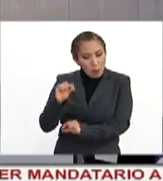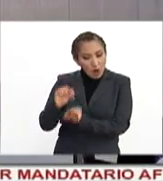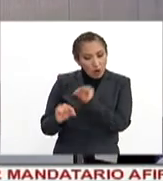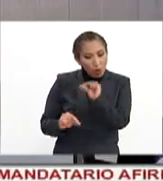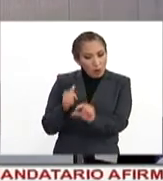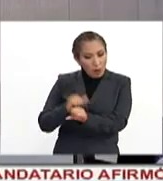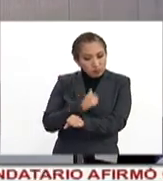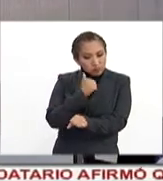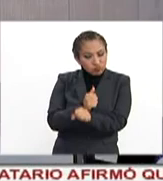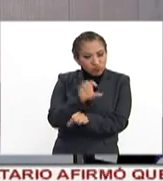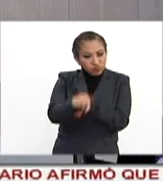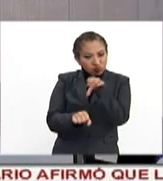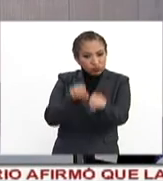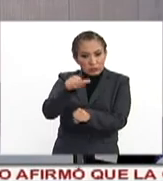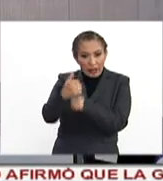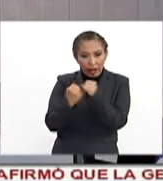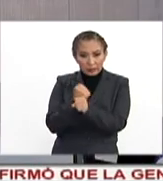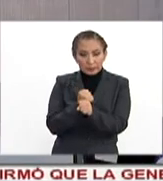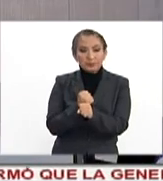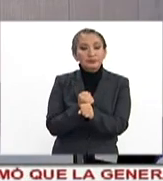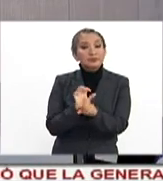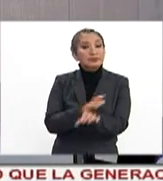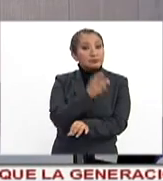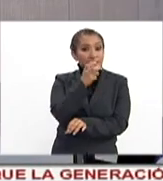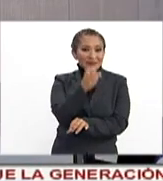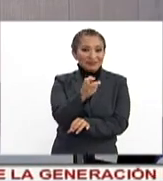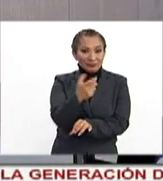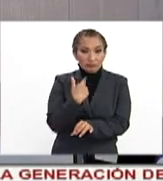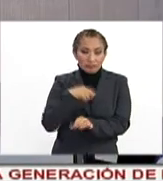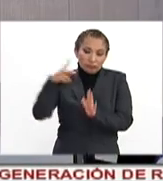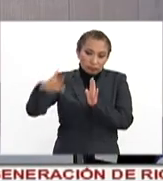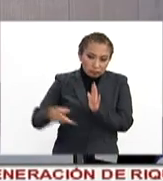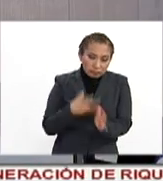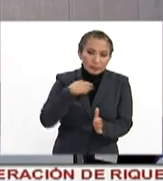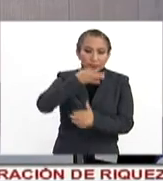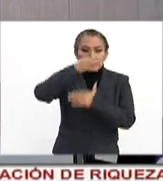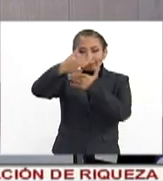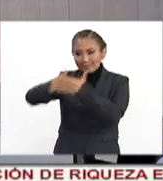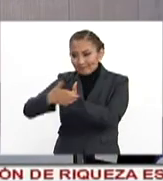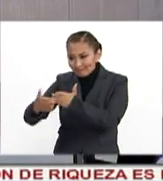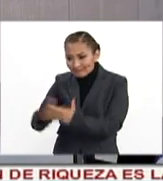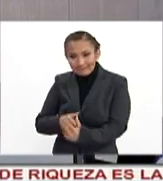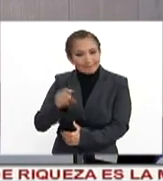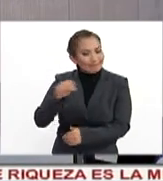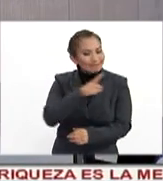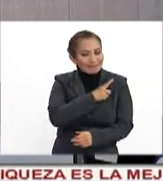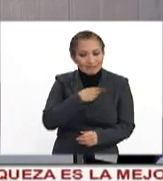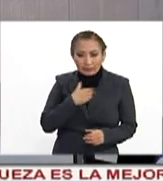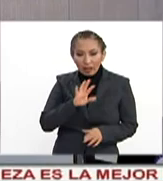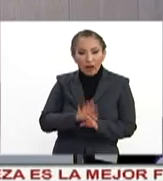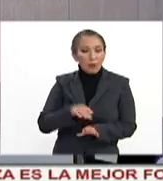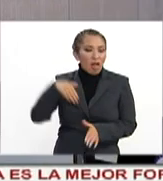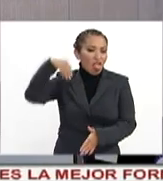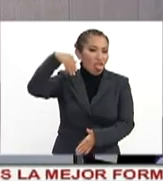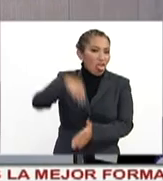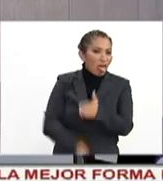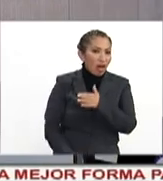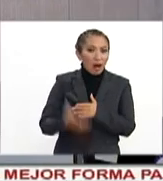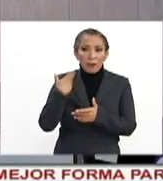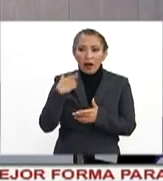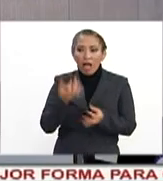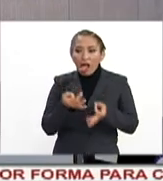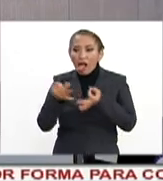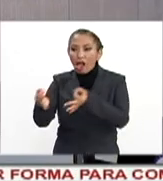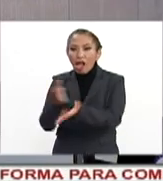consolidando y alcanzando en los últimos años. Por eso, mi reiterado llamado a no dejarnos caer en las